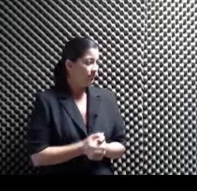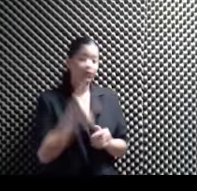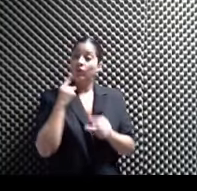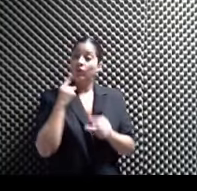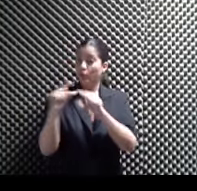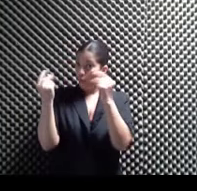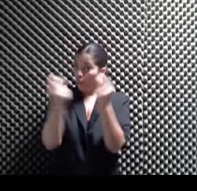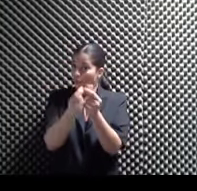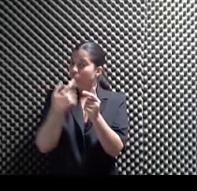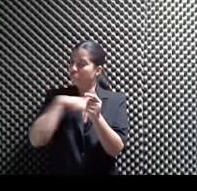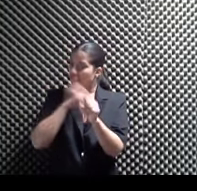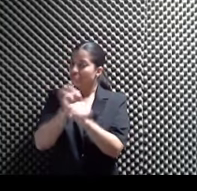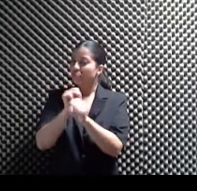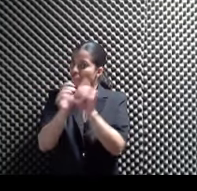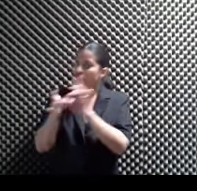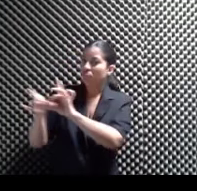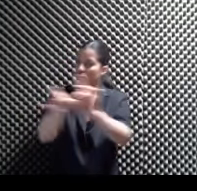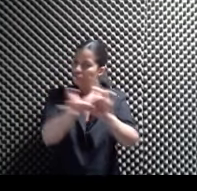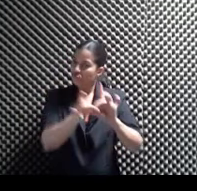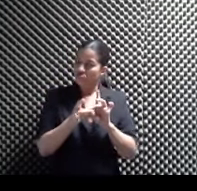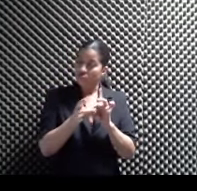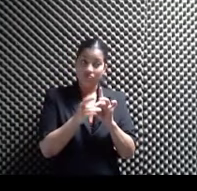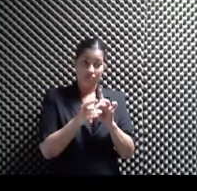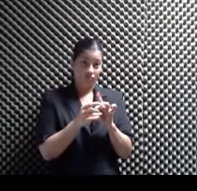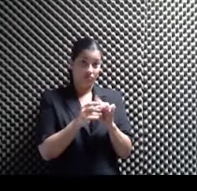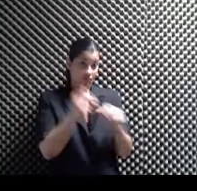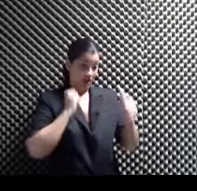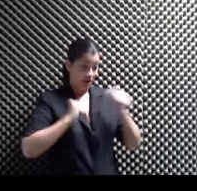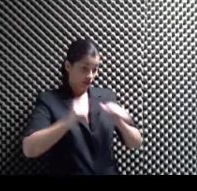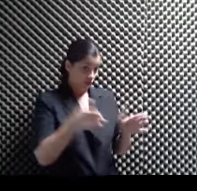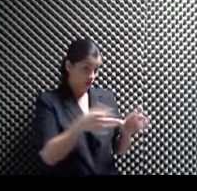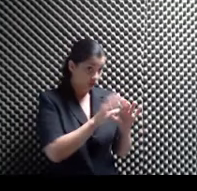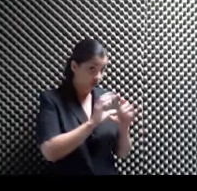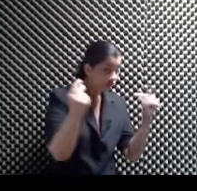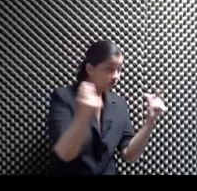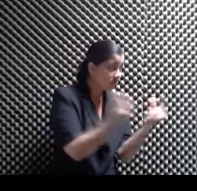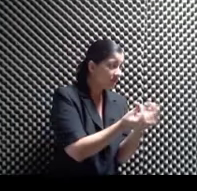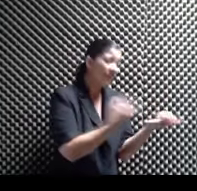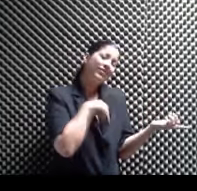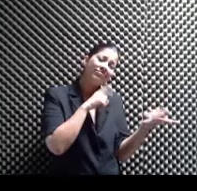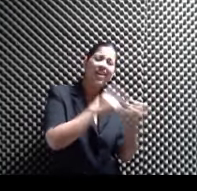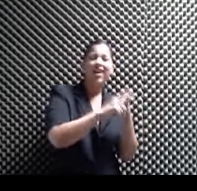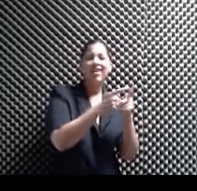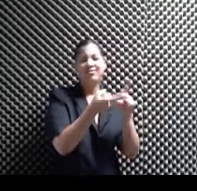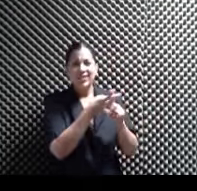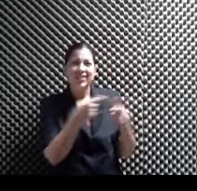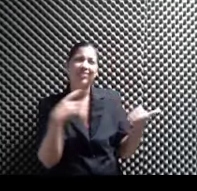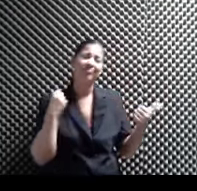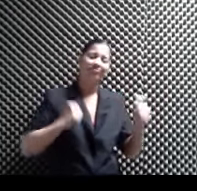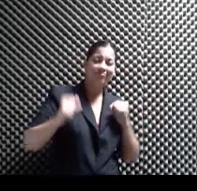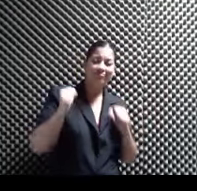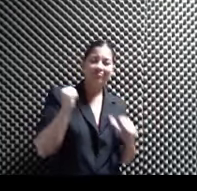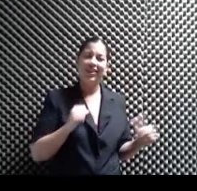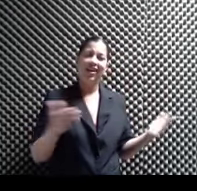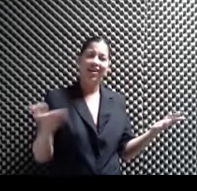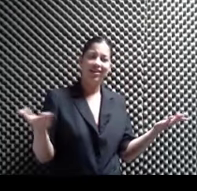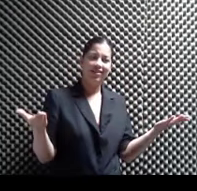De forma cooperativa El grupo de actores Bueno Somos amigos Teatreros En